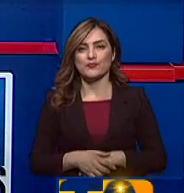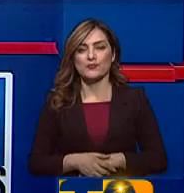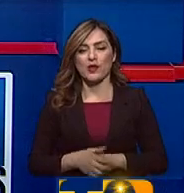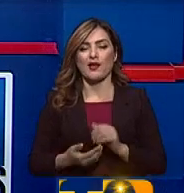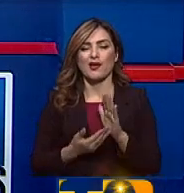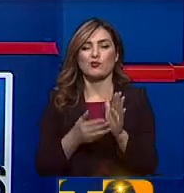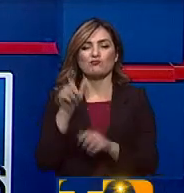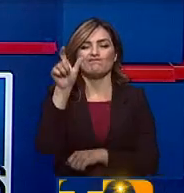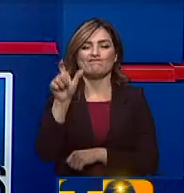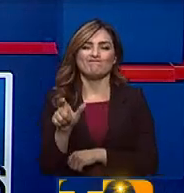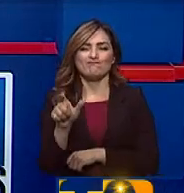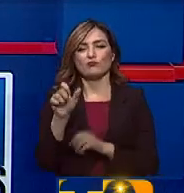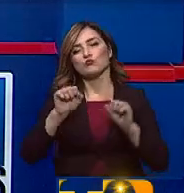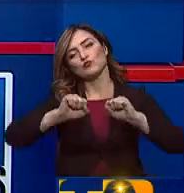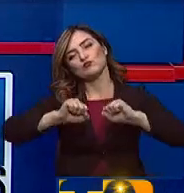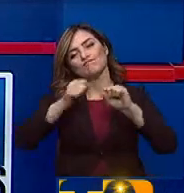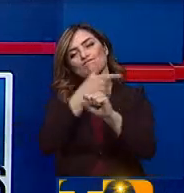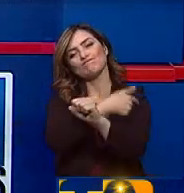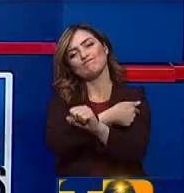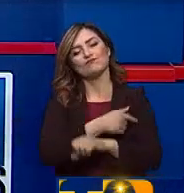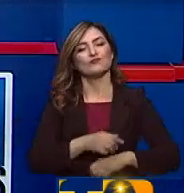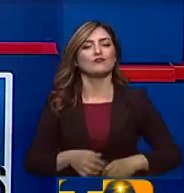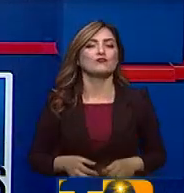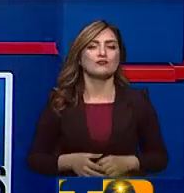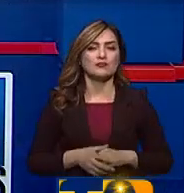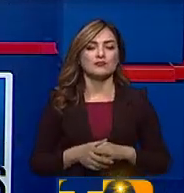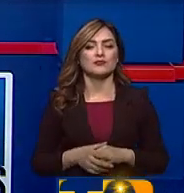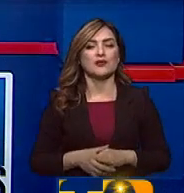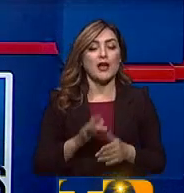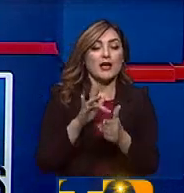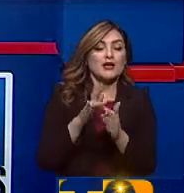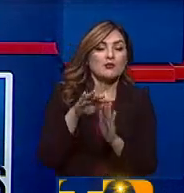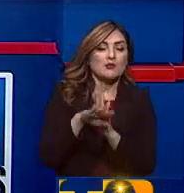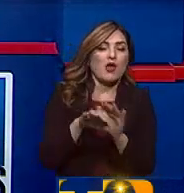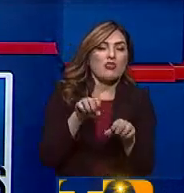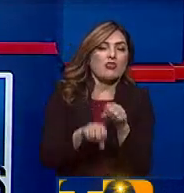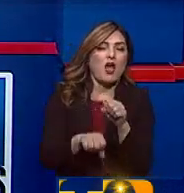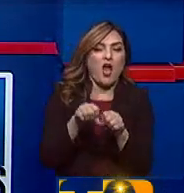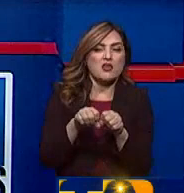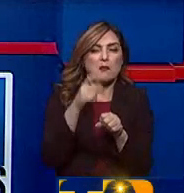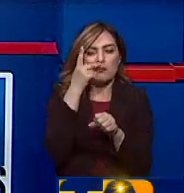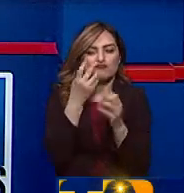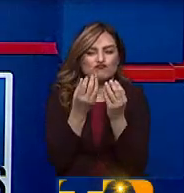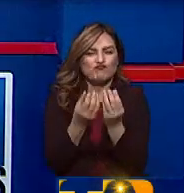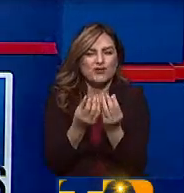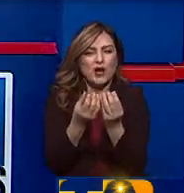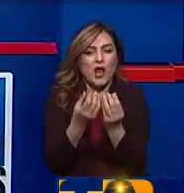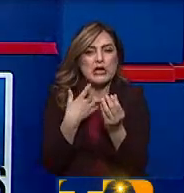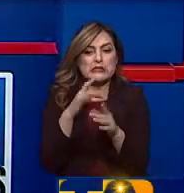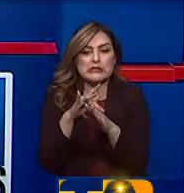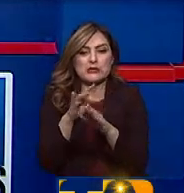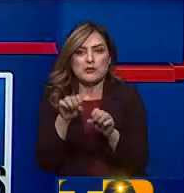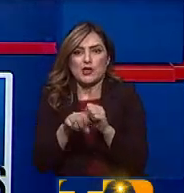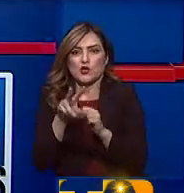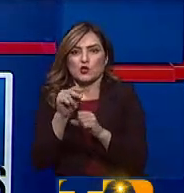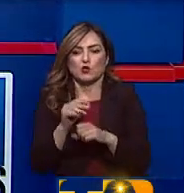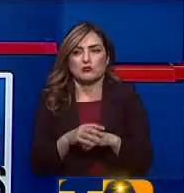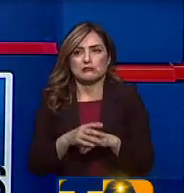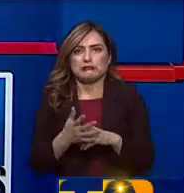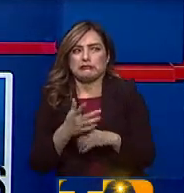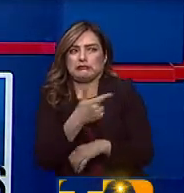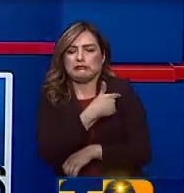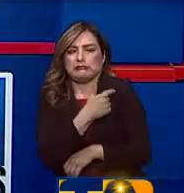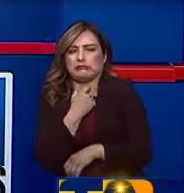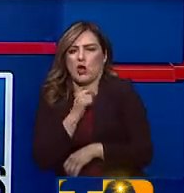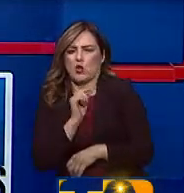una persona que tiene la posibilidad de vacunarse, de reducir el riesgo de dañar sus testículos y que no lo haga. No nos cabe en la cabeza. Así